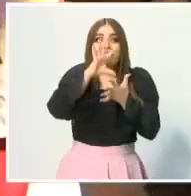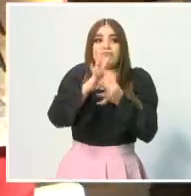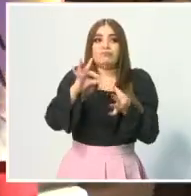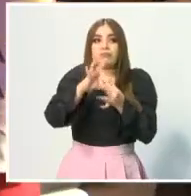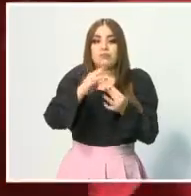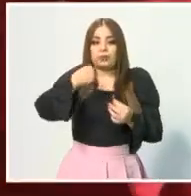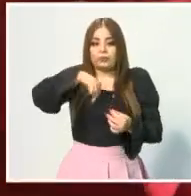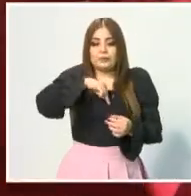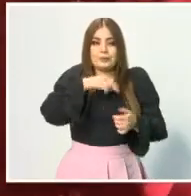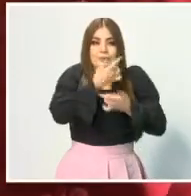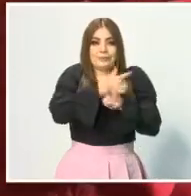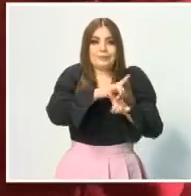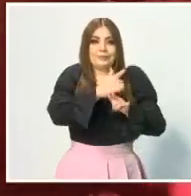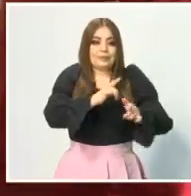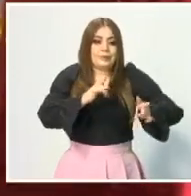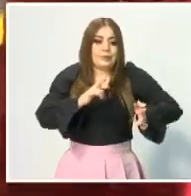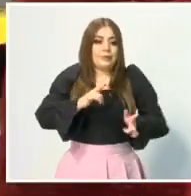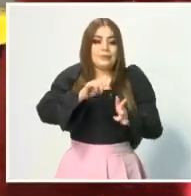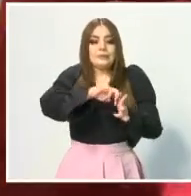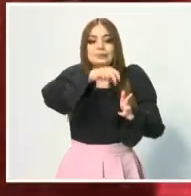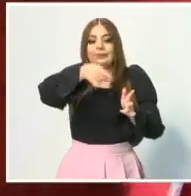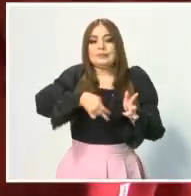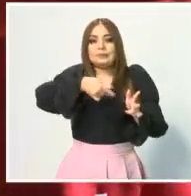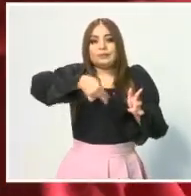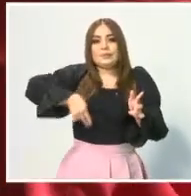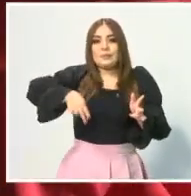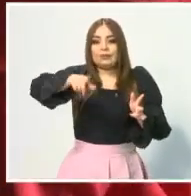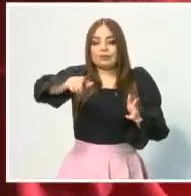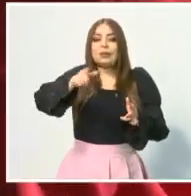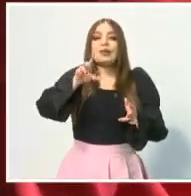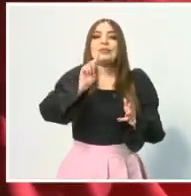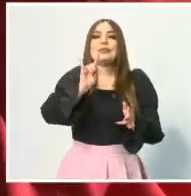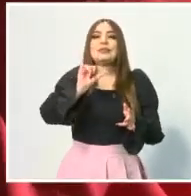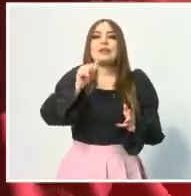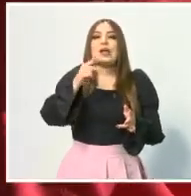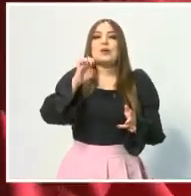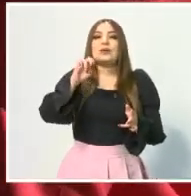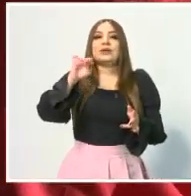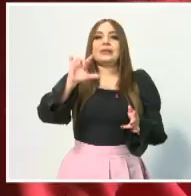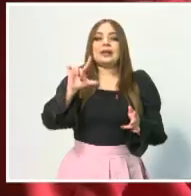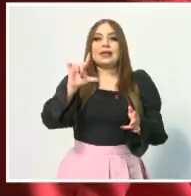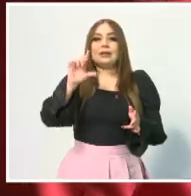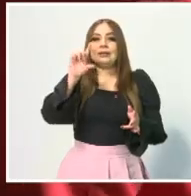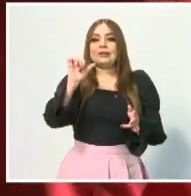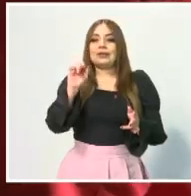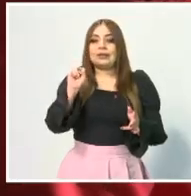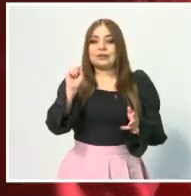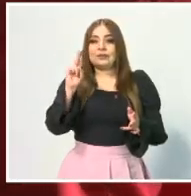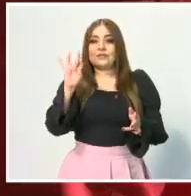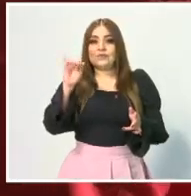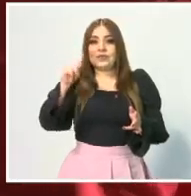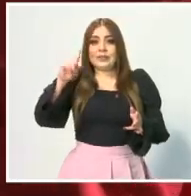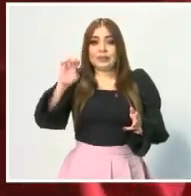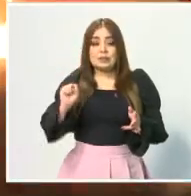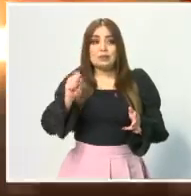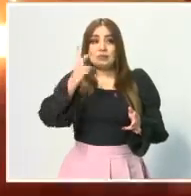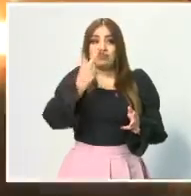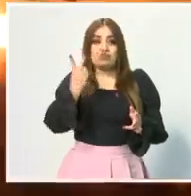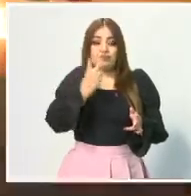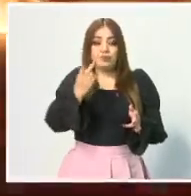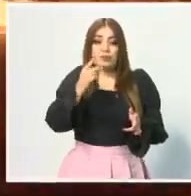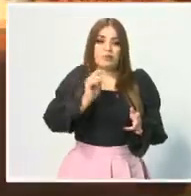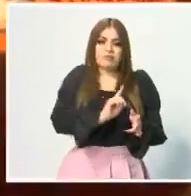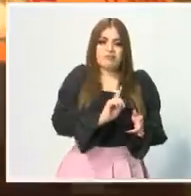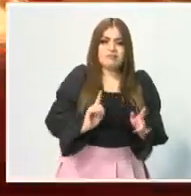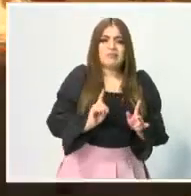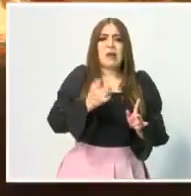descendido de un taxi en el bulevar diagonal Las Fuentes y calle del Arcángel. Ahí se encontraban 6 personas que repentinamente y sin provocación alguna